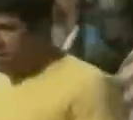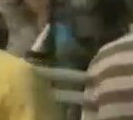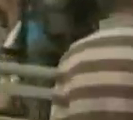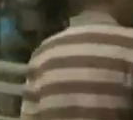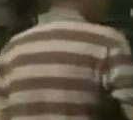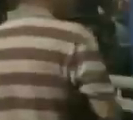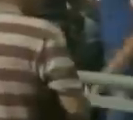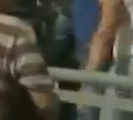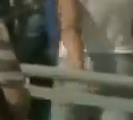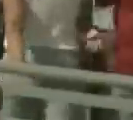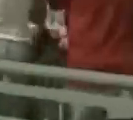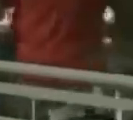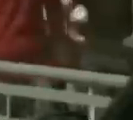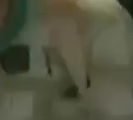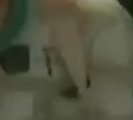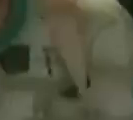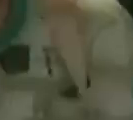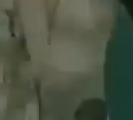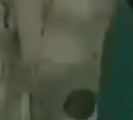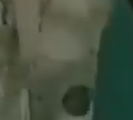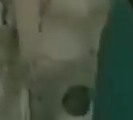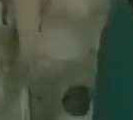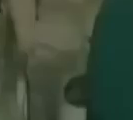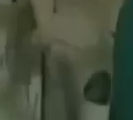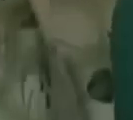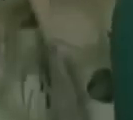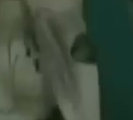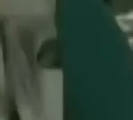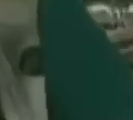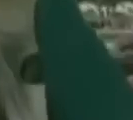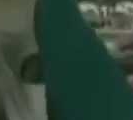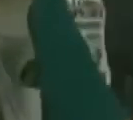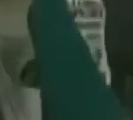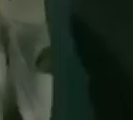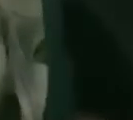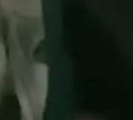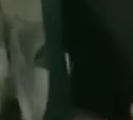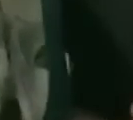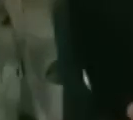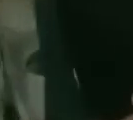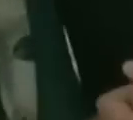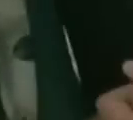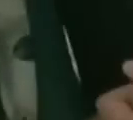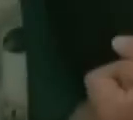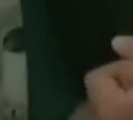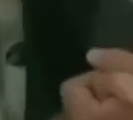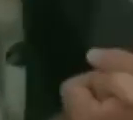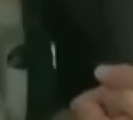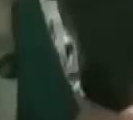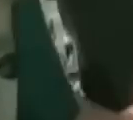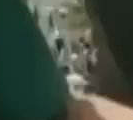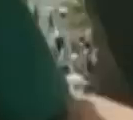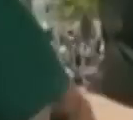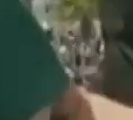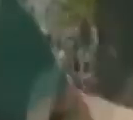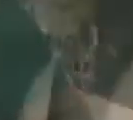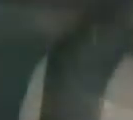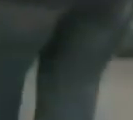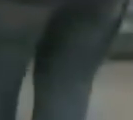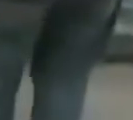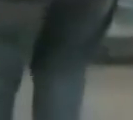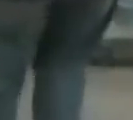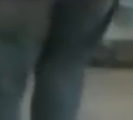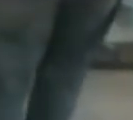votación. La constituyente nos da la paz, nos va a dar la paz y vamos a ser más felices